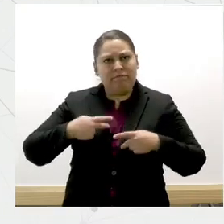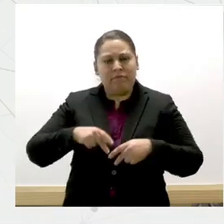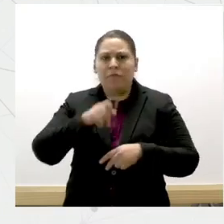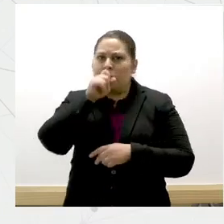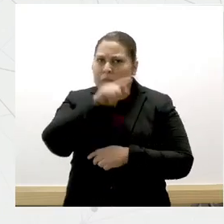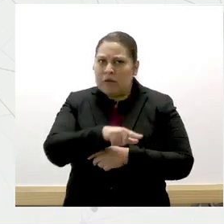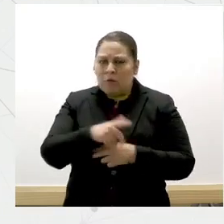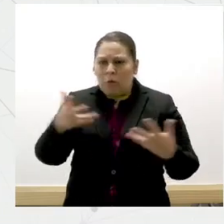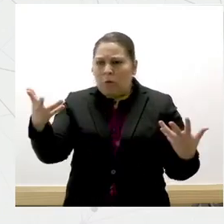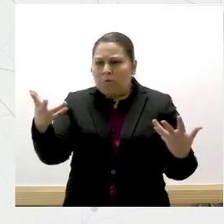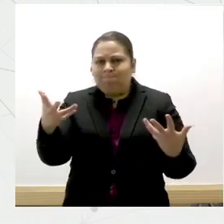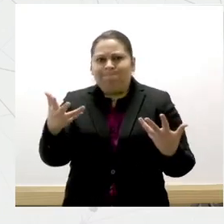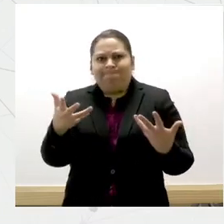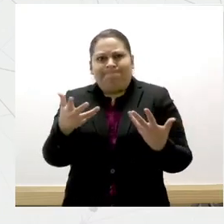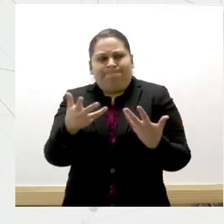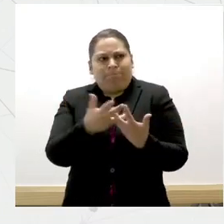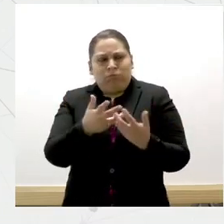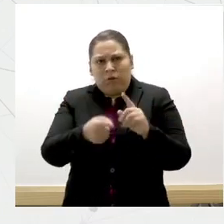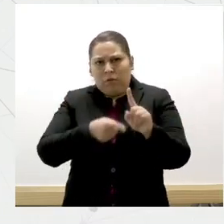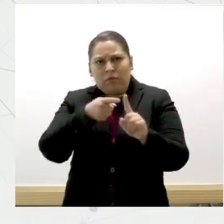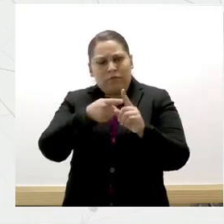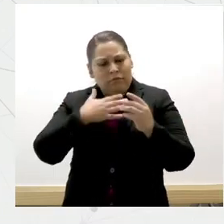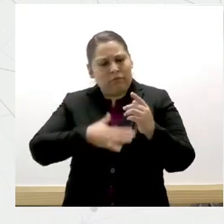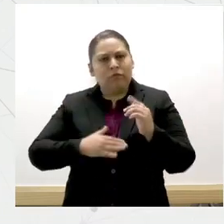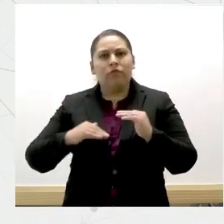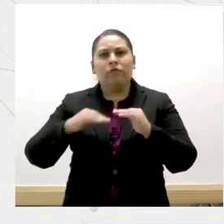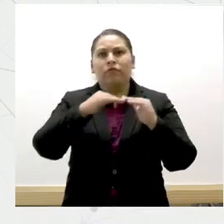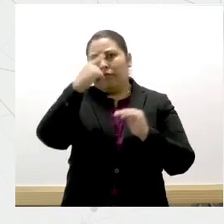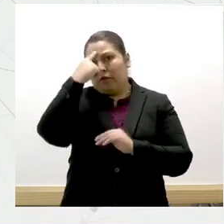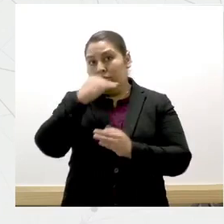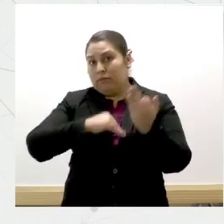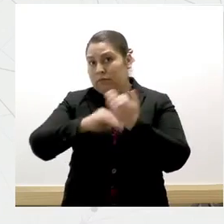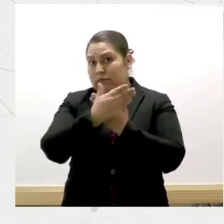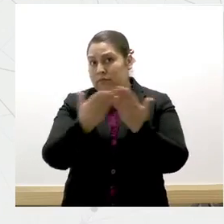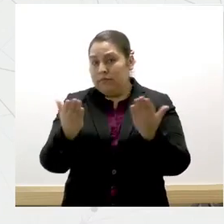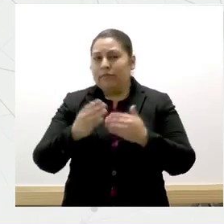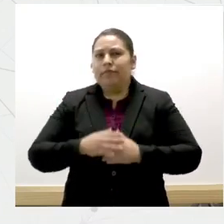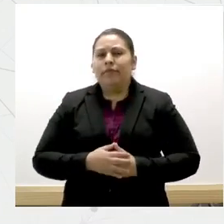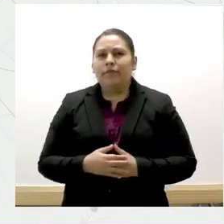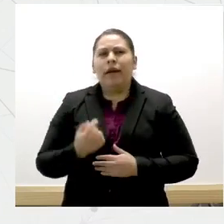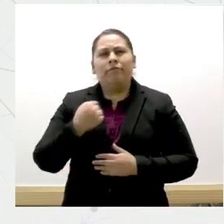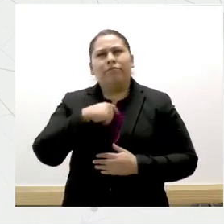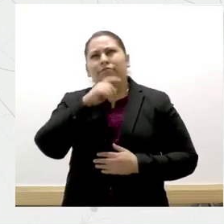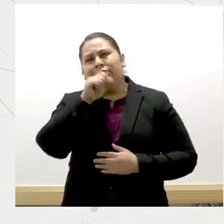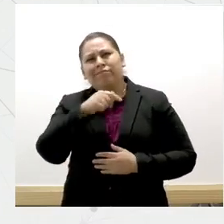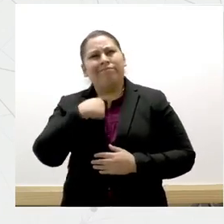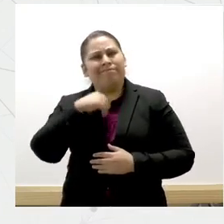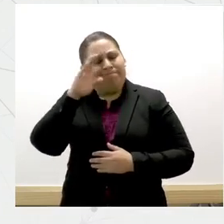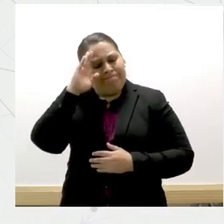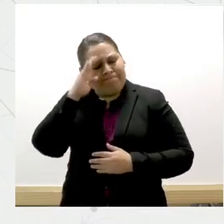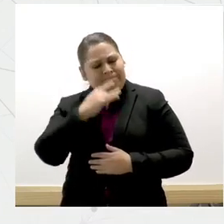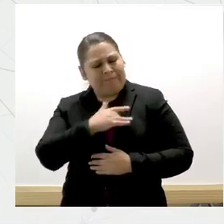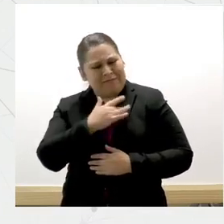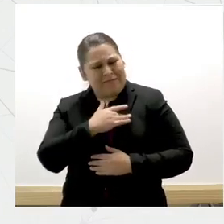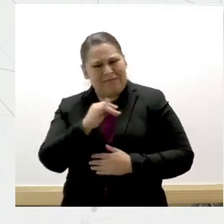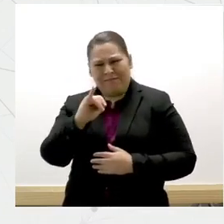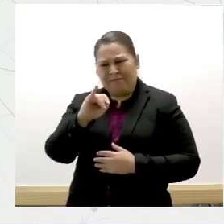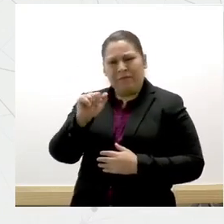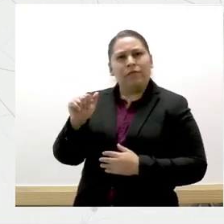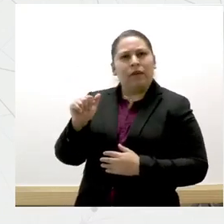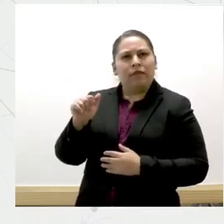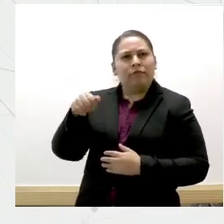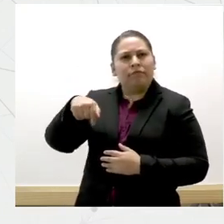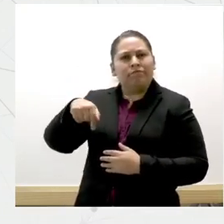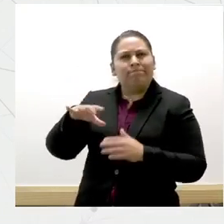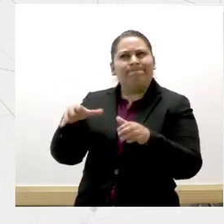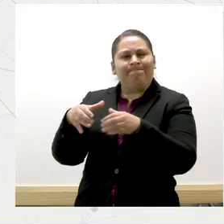sesgos que tendríamos en el mismo, ¿no? Por lo tanto, pensemos que si abordamos la inteligencia artificial tendríamos que plantearlo en